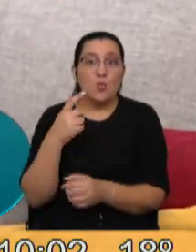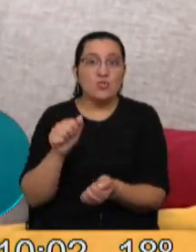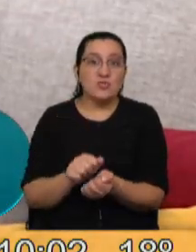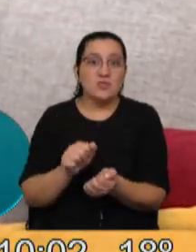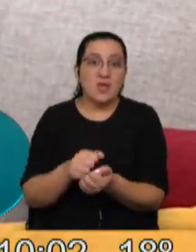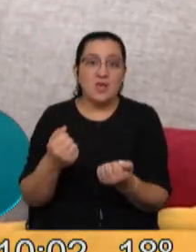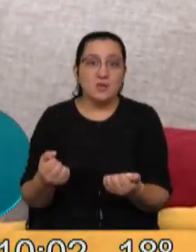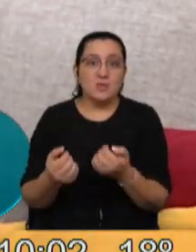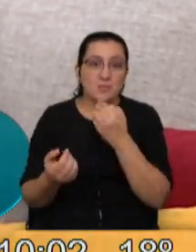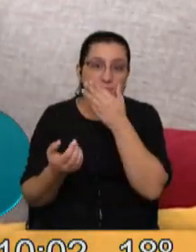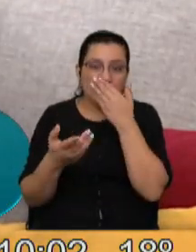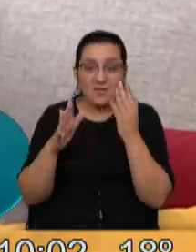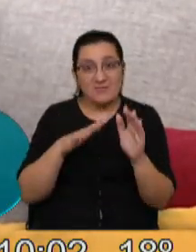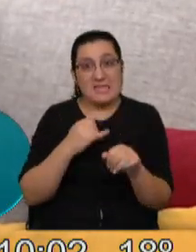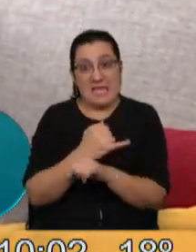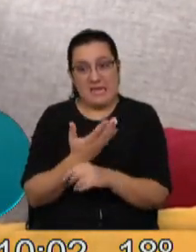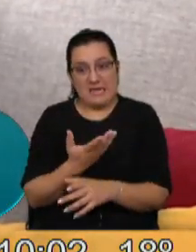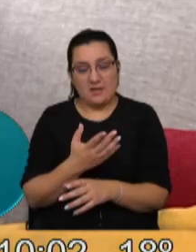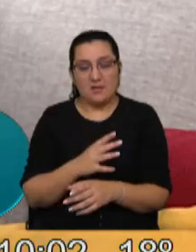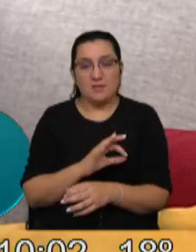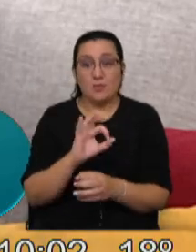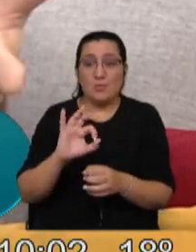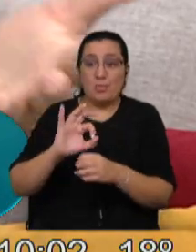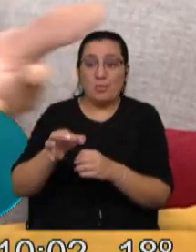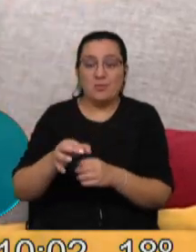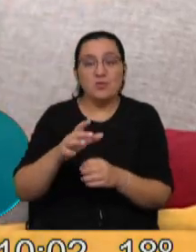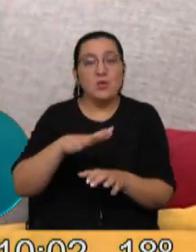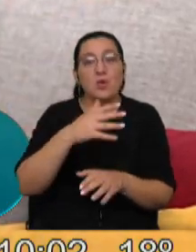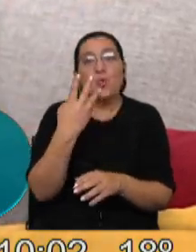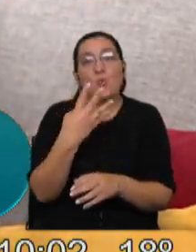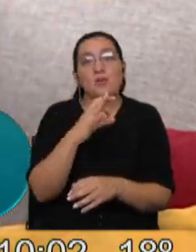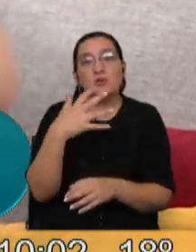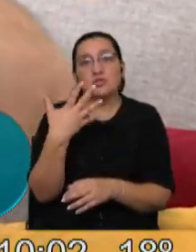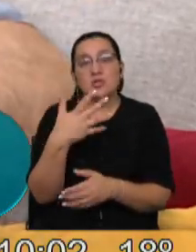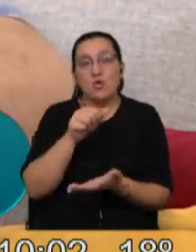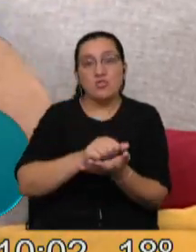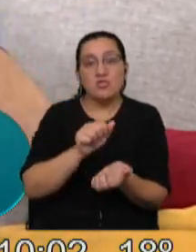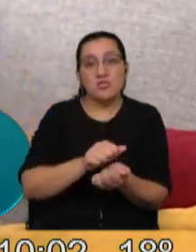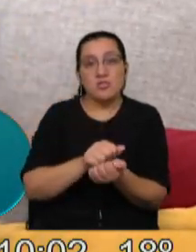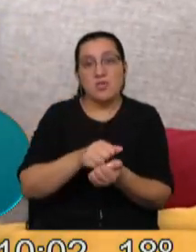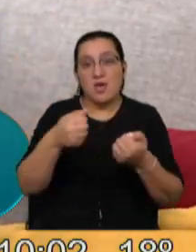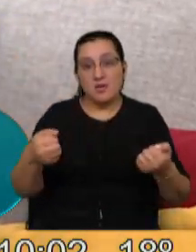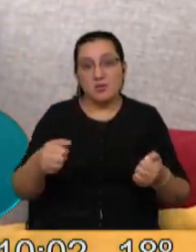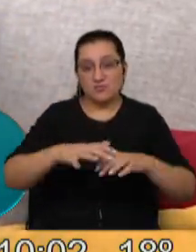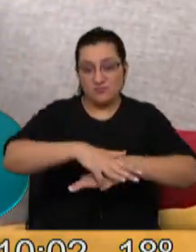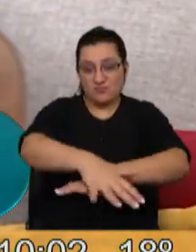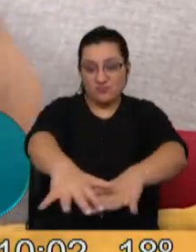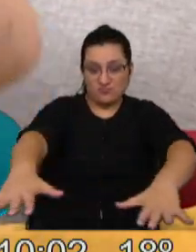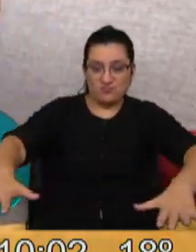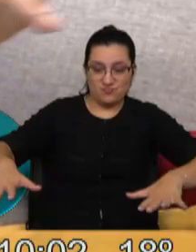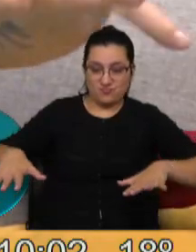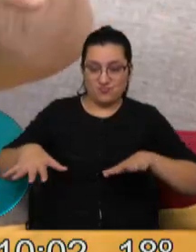que no le emboca, claro. sino que pongo... 4 o 5 diarios, todo un pintor, llevo un pintor.